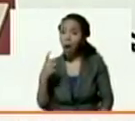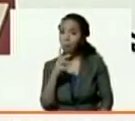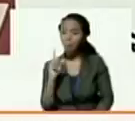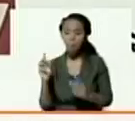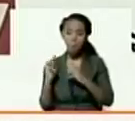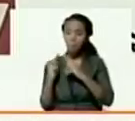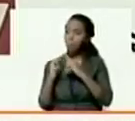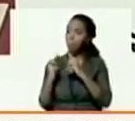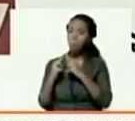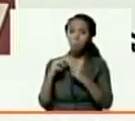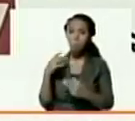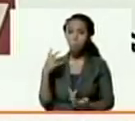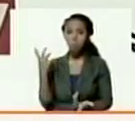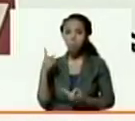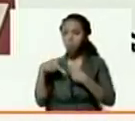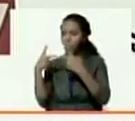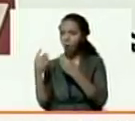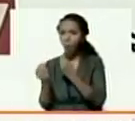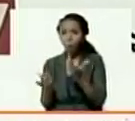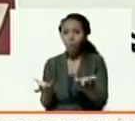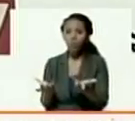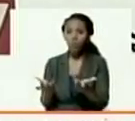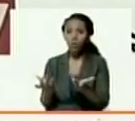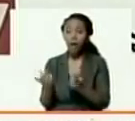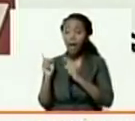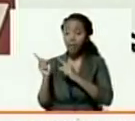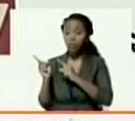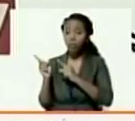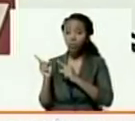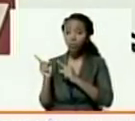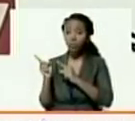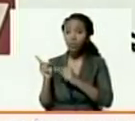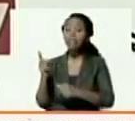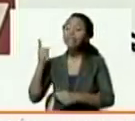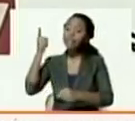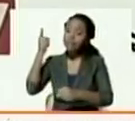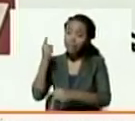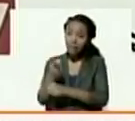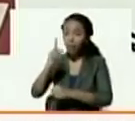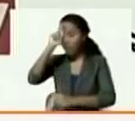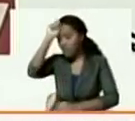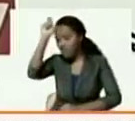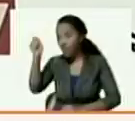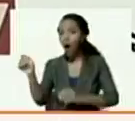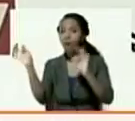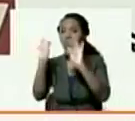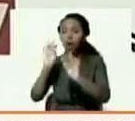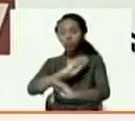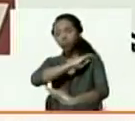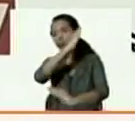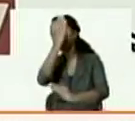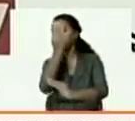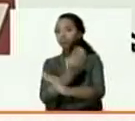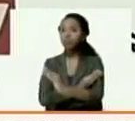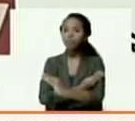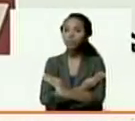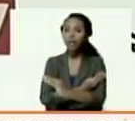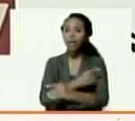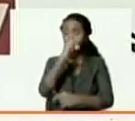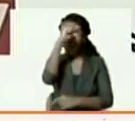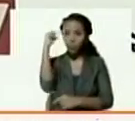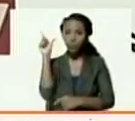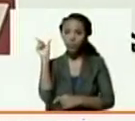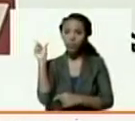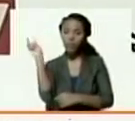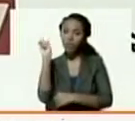de política, es innegable que ellos tienen que reconocer la fortaleza del Partido Socialista